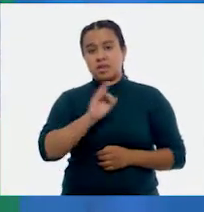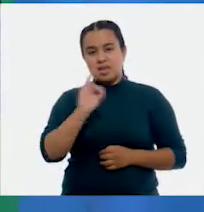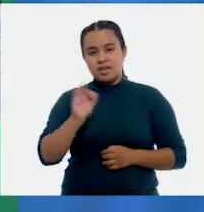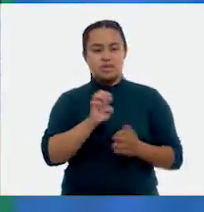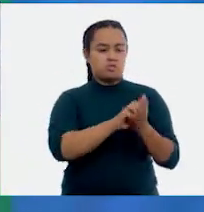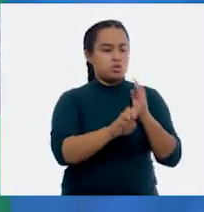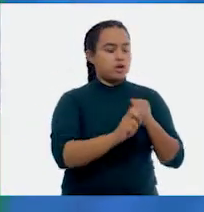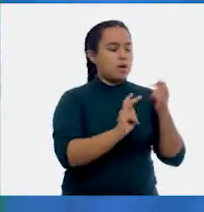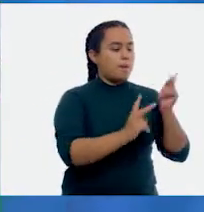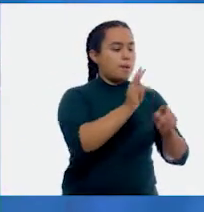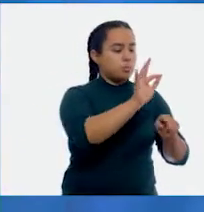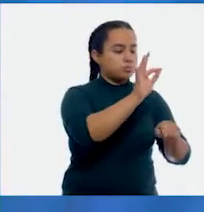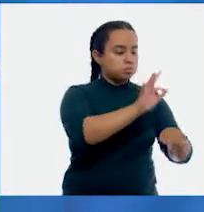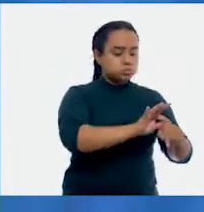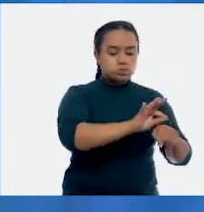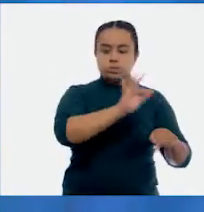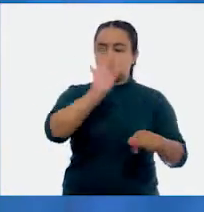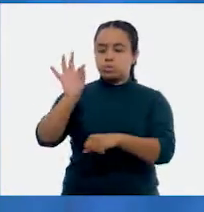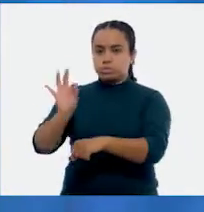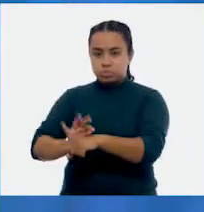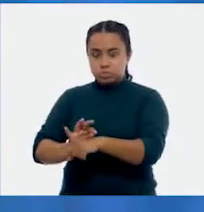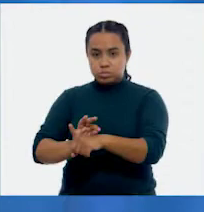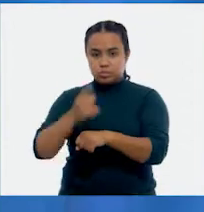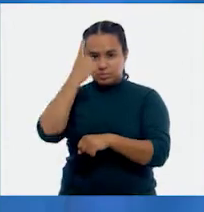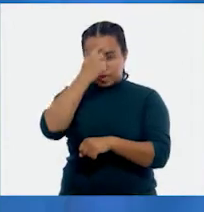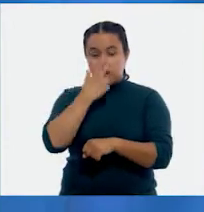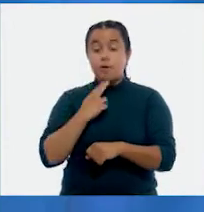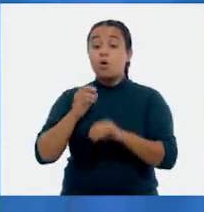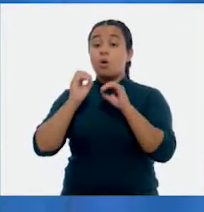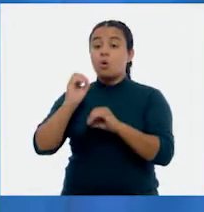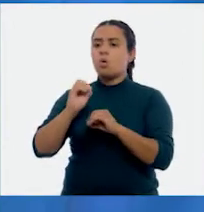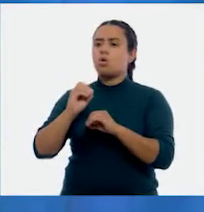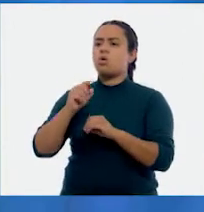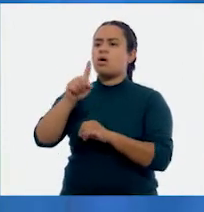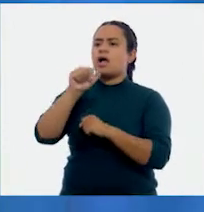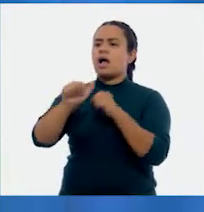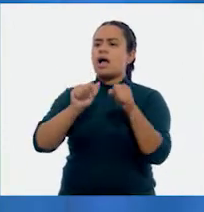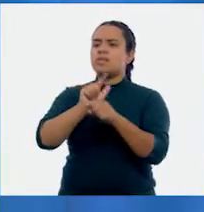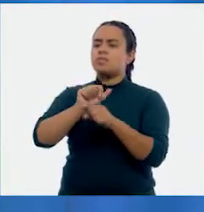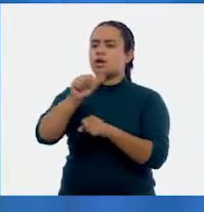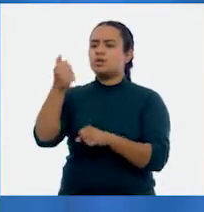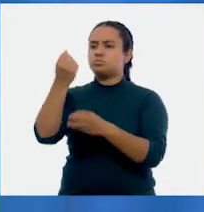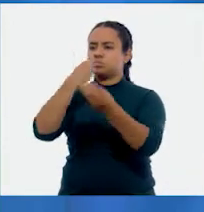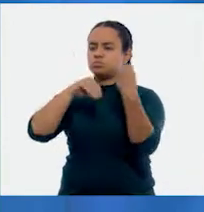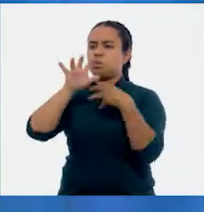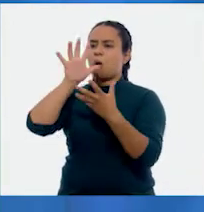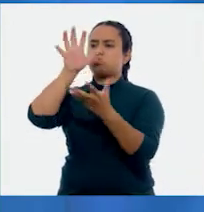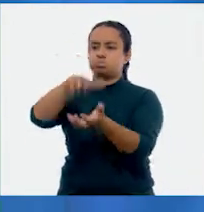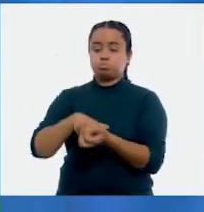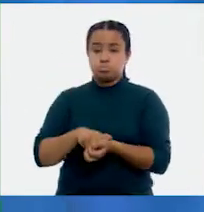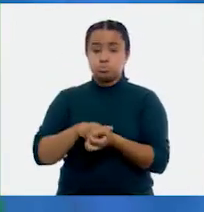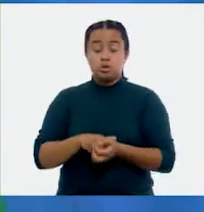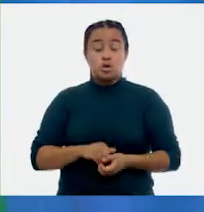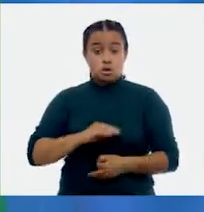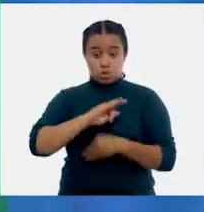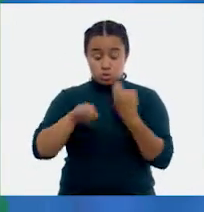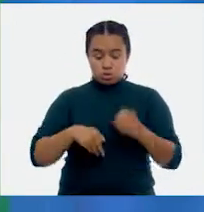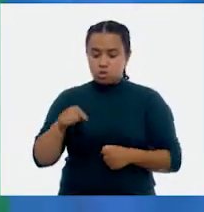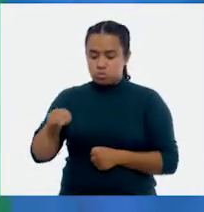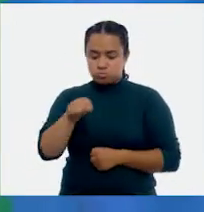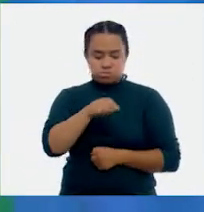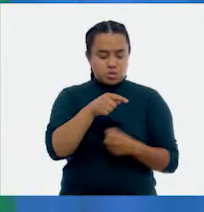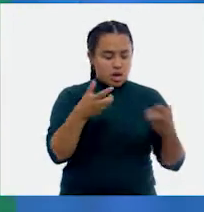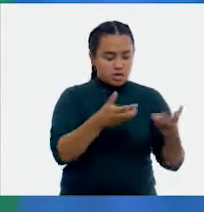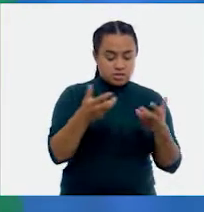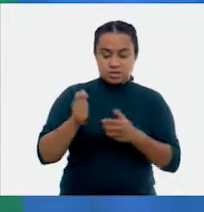las plantas o como predadores o como alimento de otras especies. Todas cumplen una labor dentro de